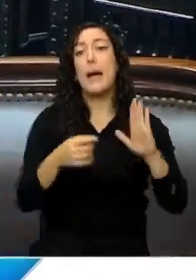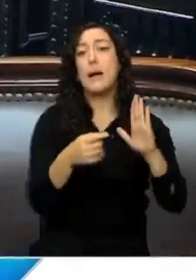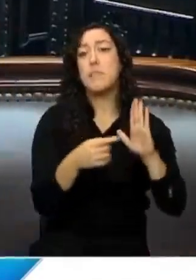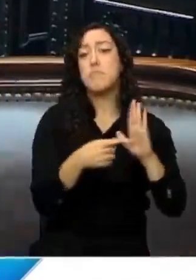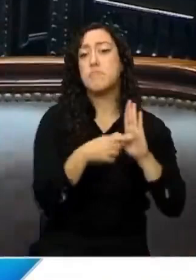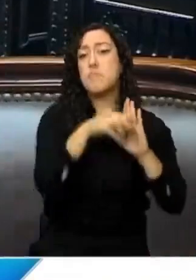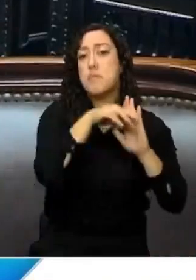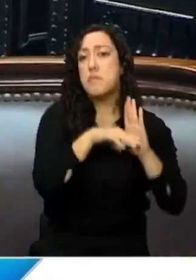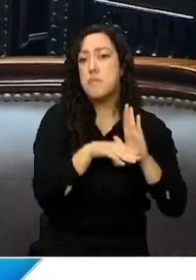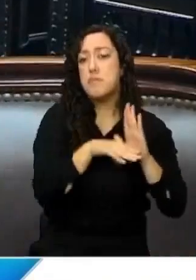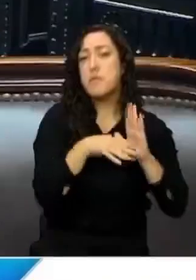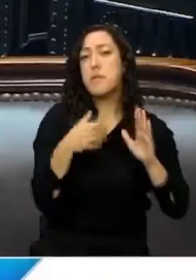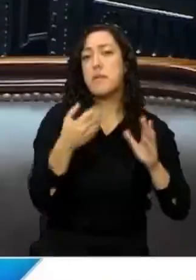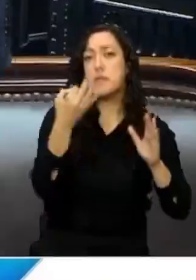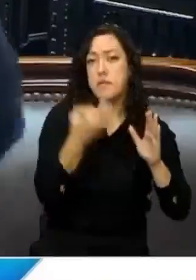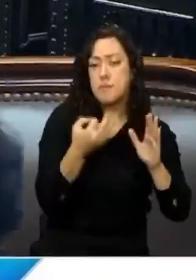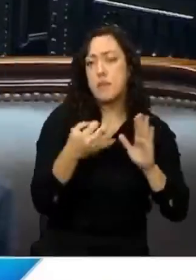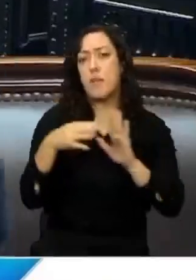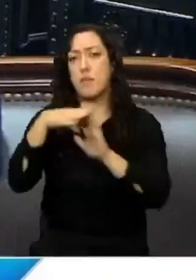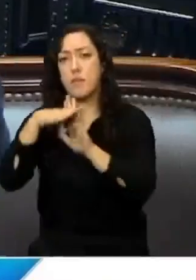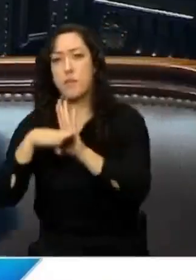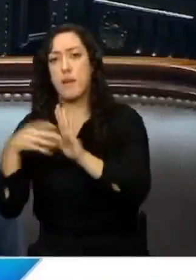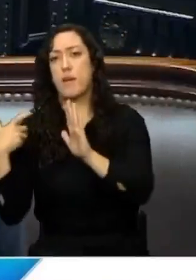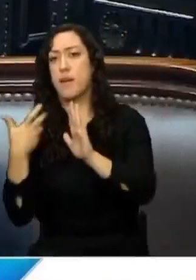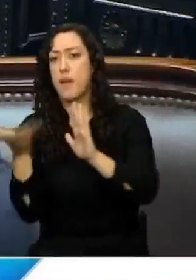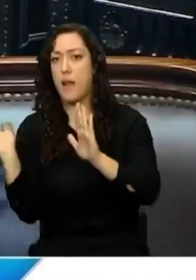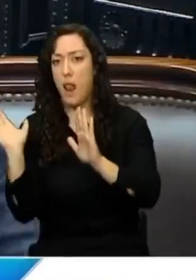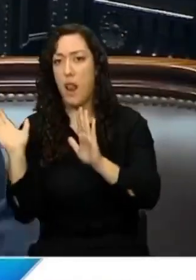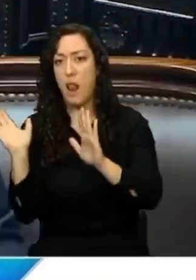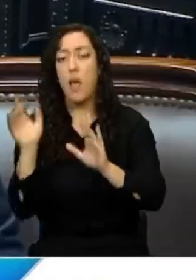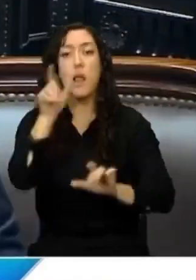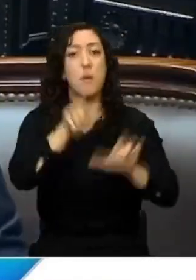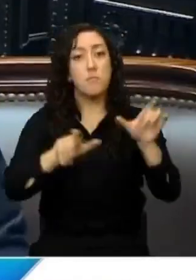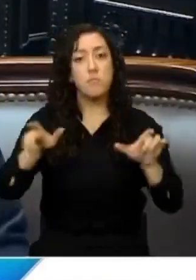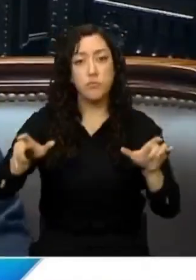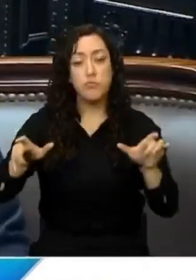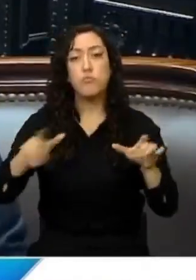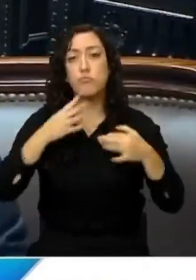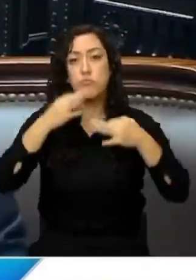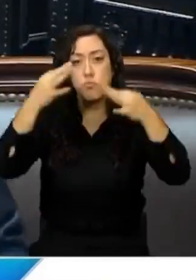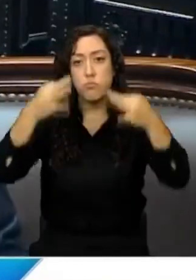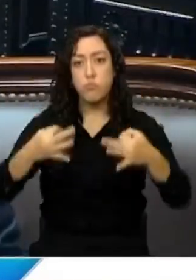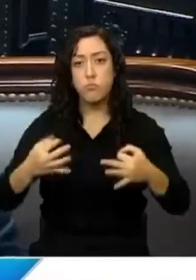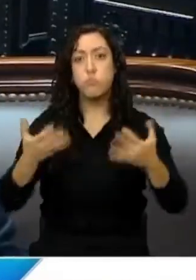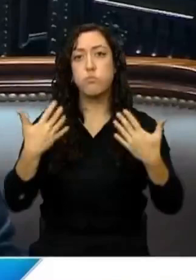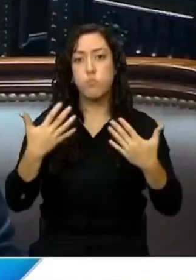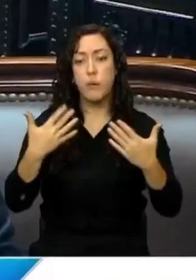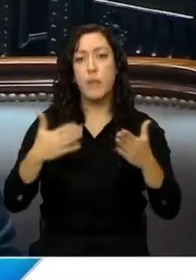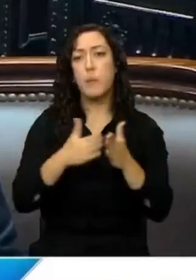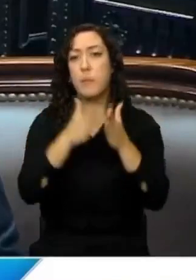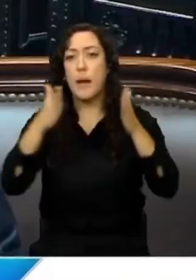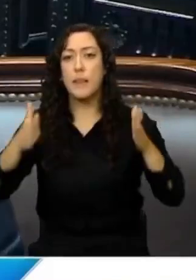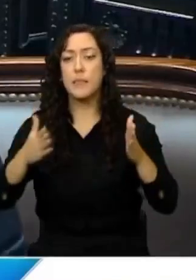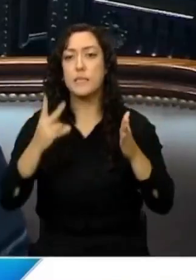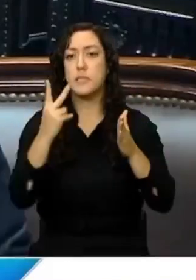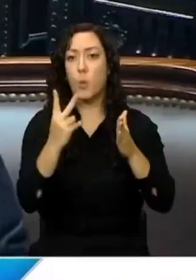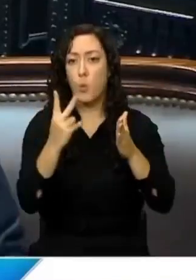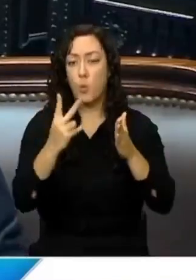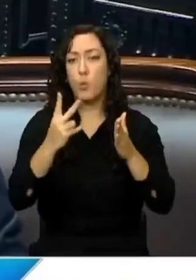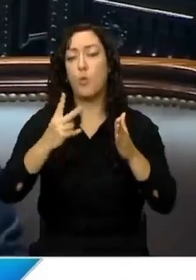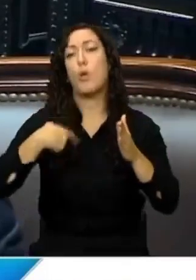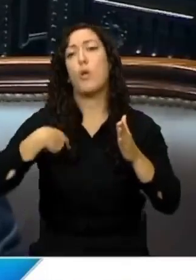general, régimen especial, el Pleno puede cumplir con la segunda parte del